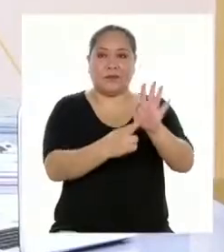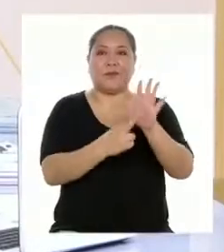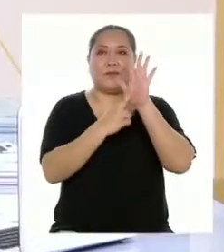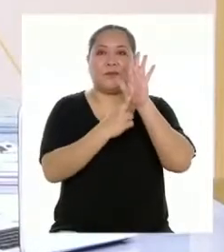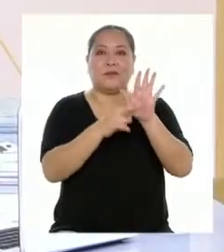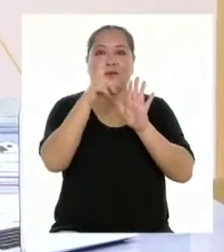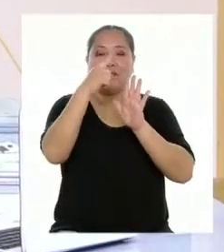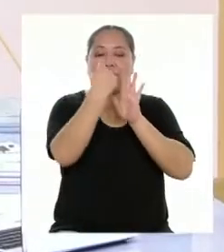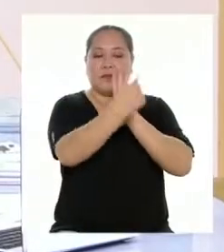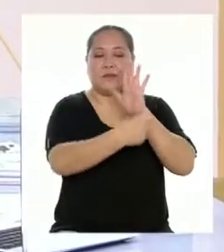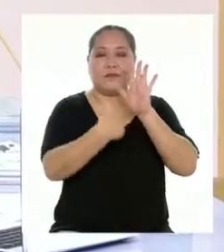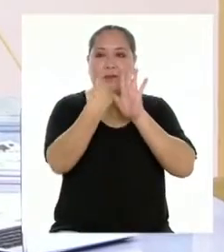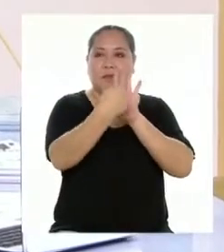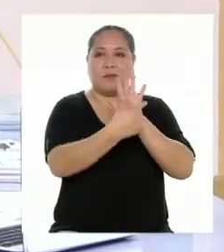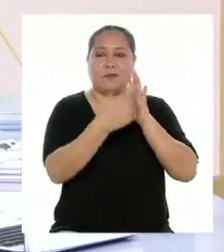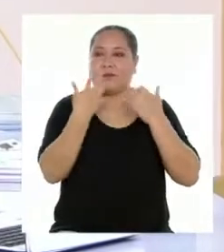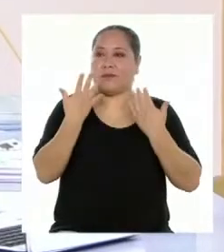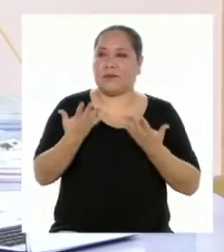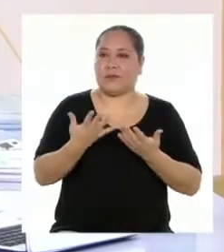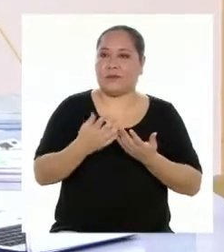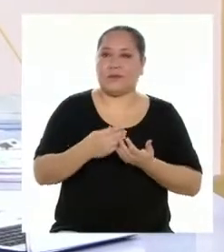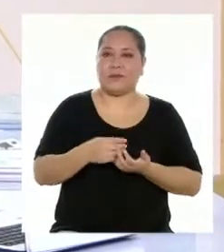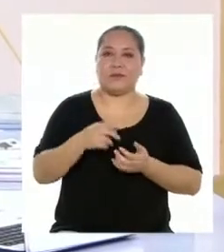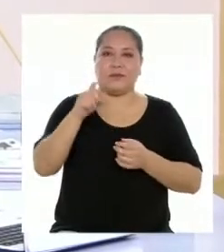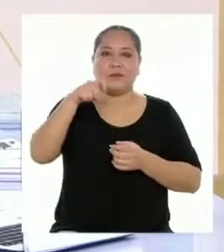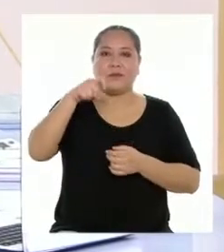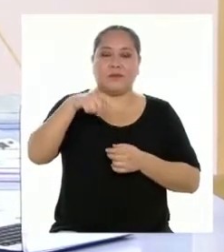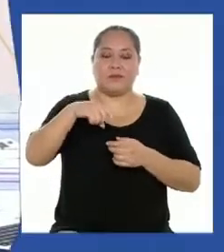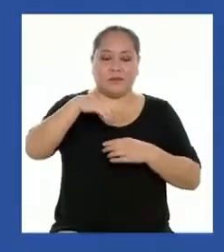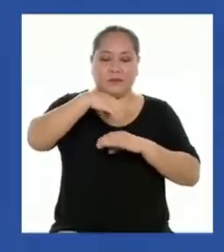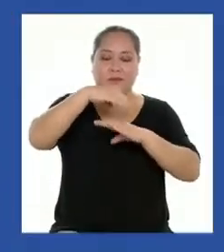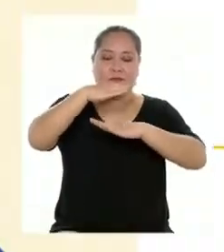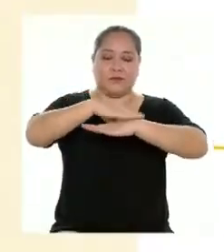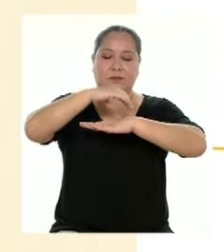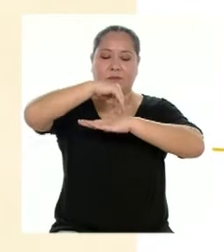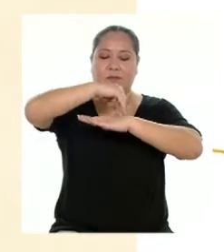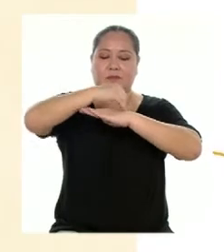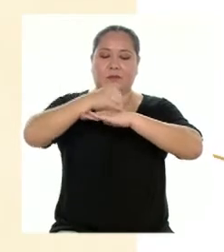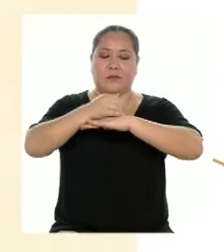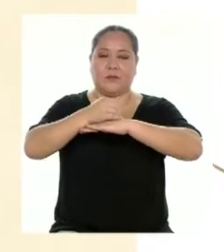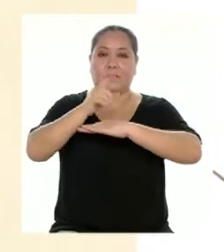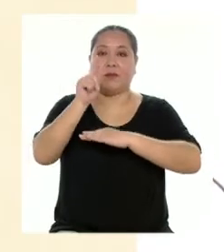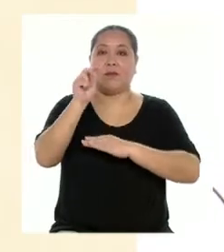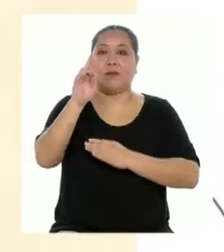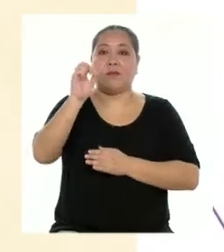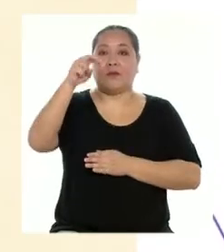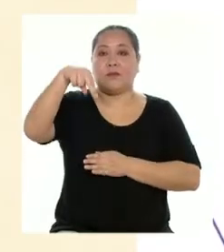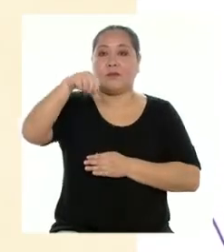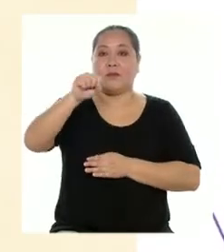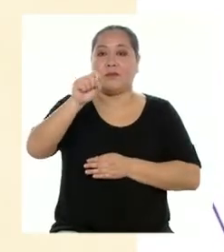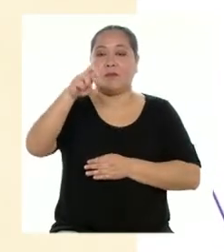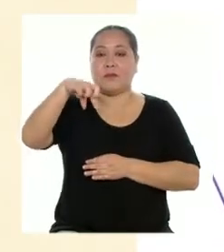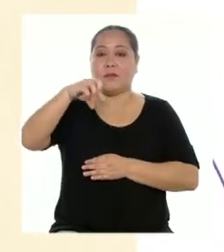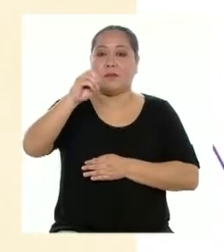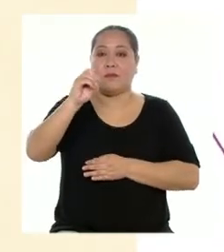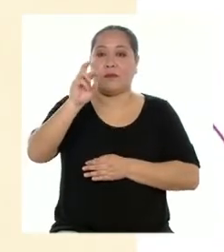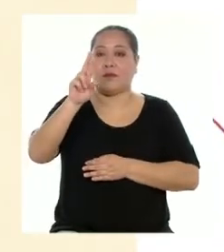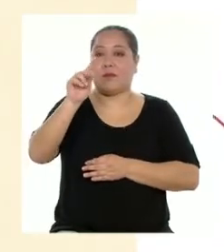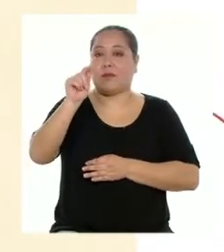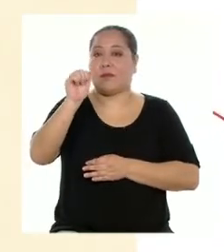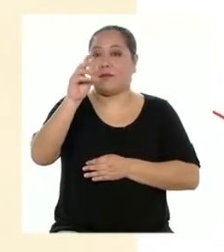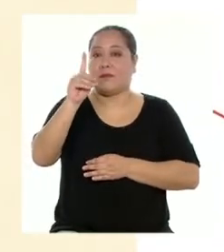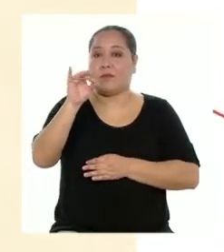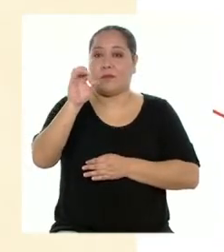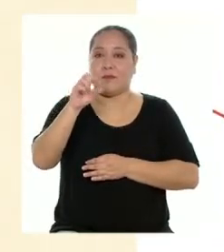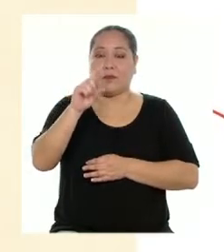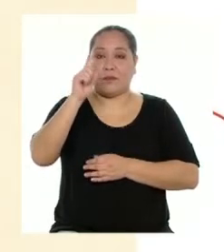¡Genial! Entonces tomamos nuestro transportador, dibujamos un círculo y primero indicamos